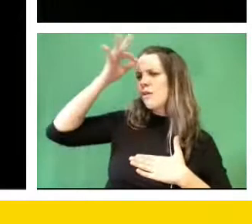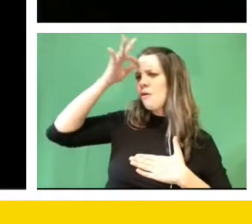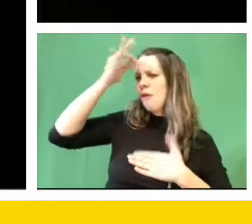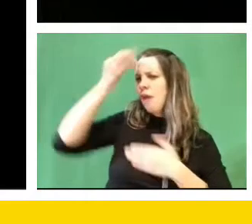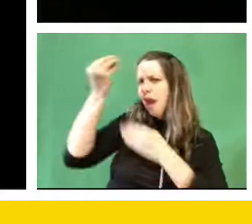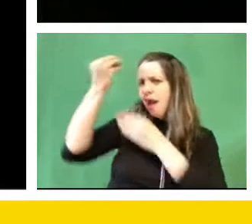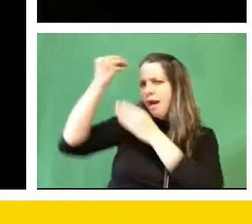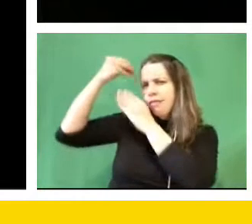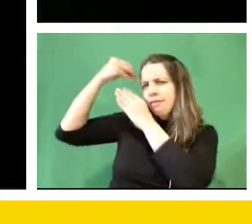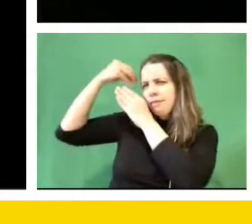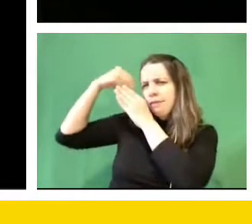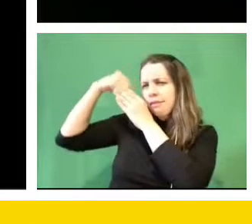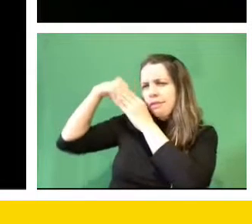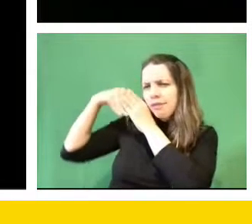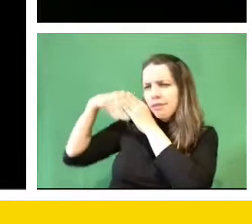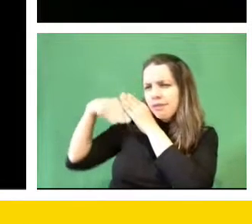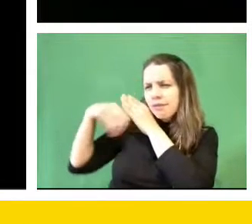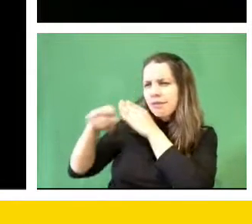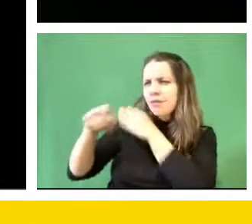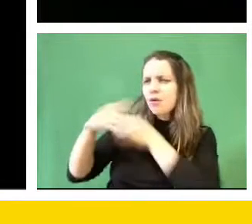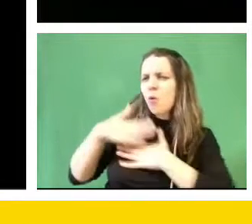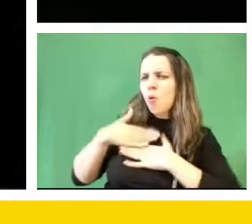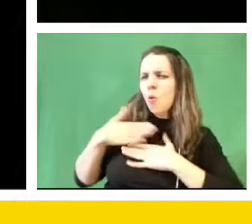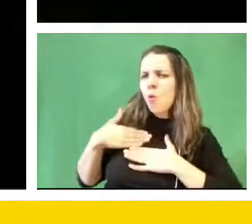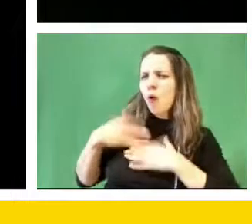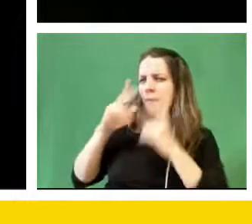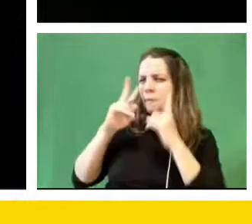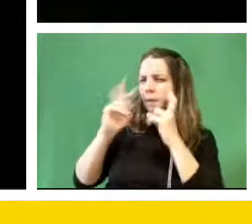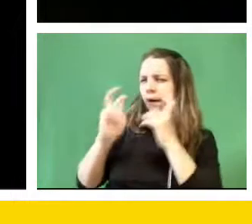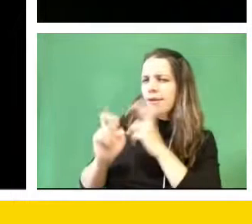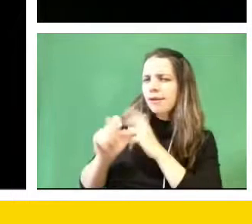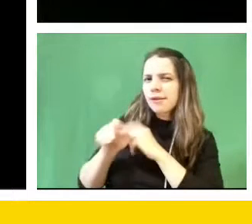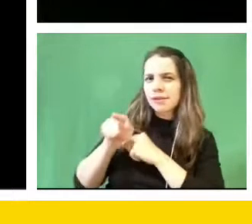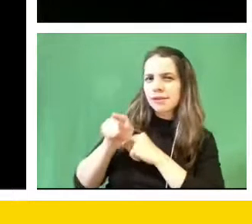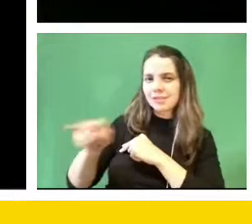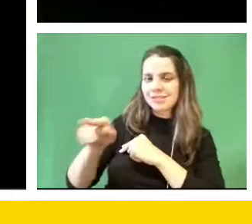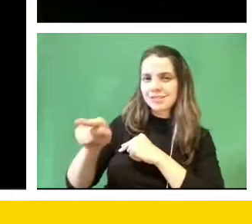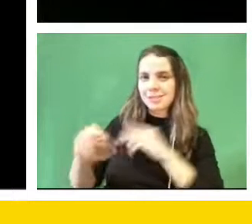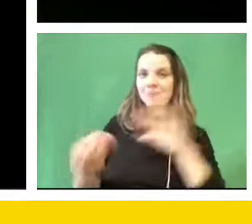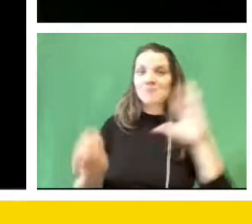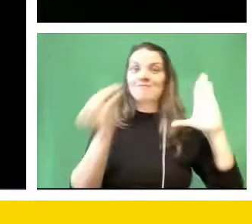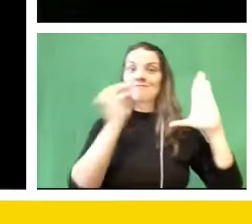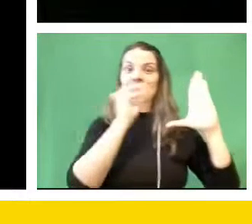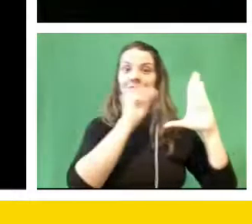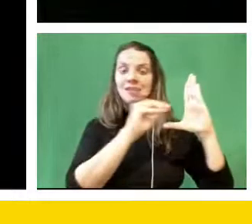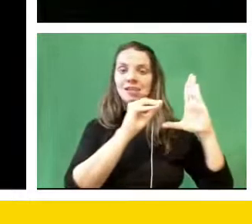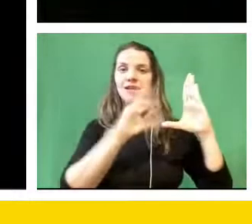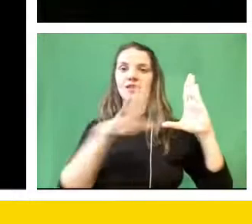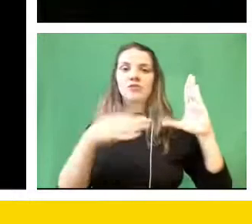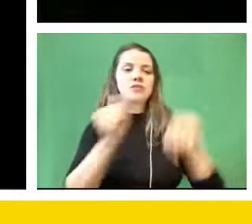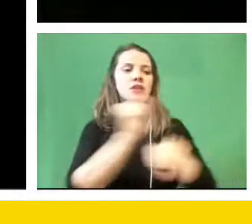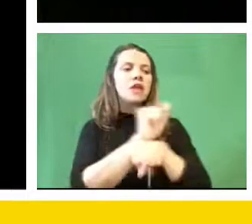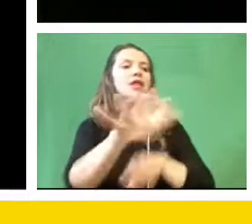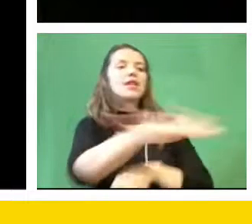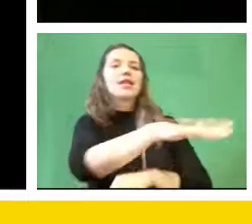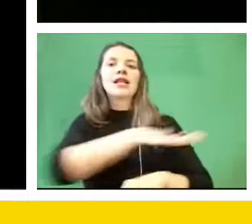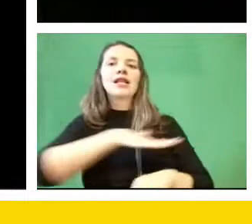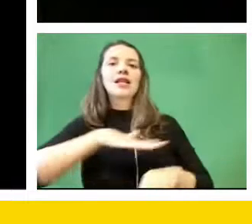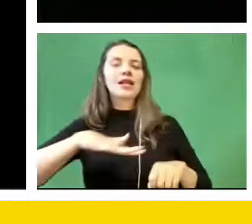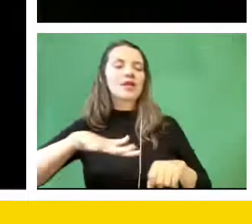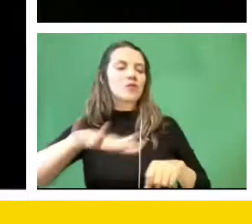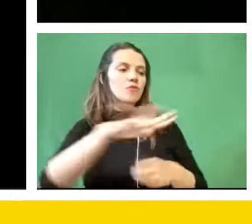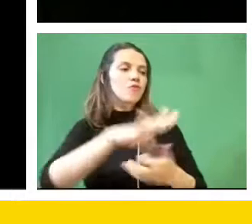interpretación que se le dio a partir de la arquitectura a este concepto fue la siguiente: el entorno debe estar diseñado para facilitar la